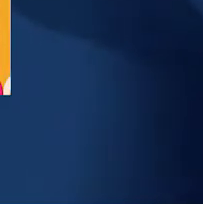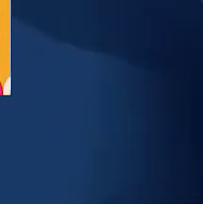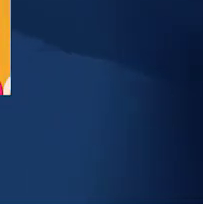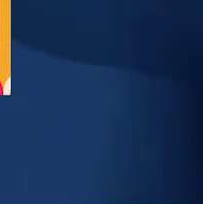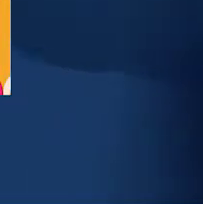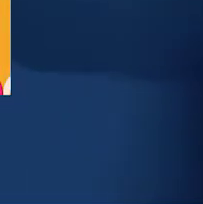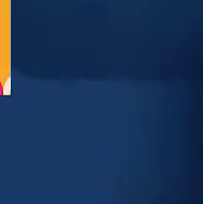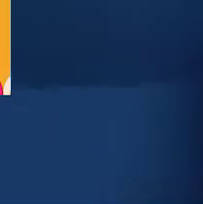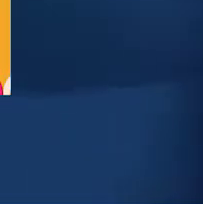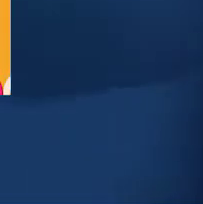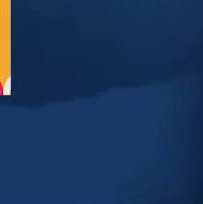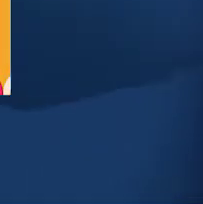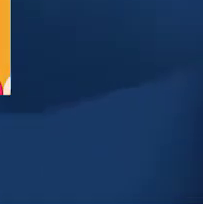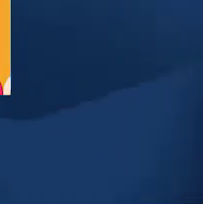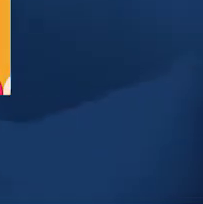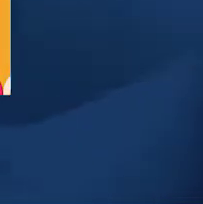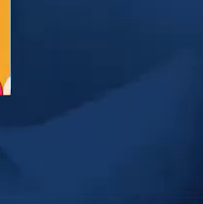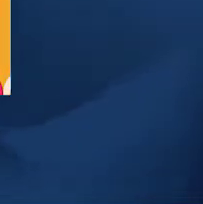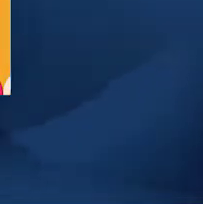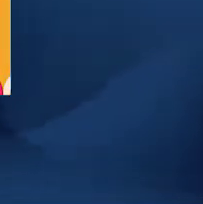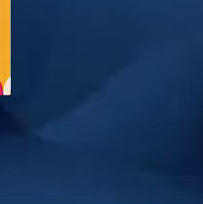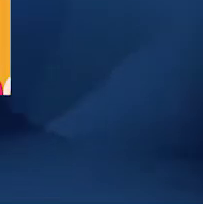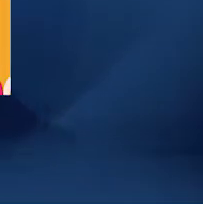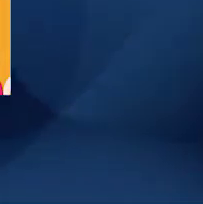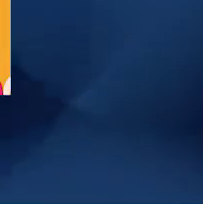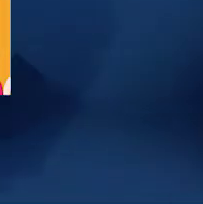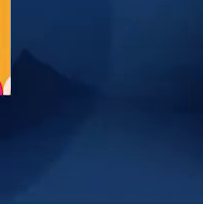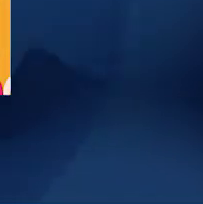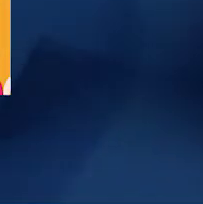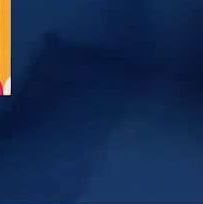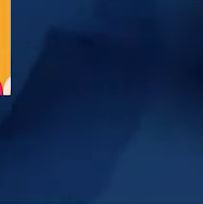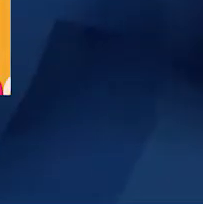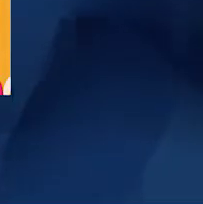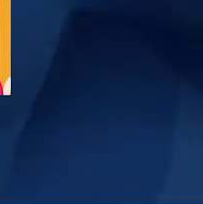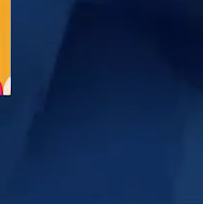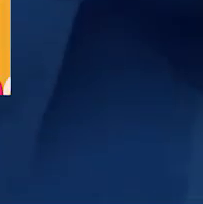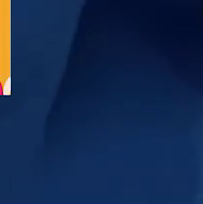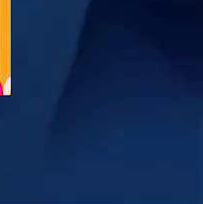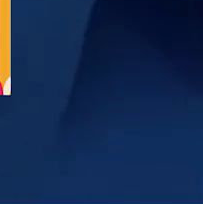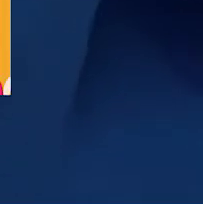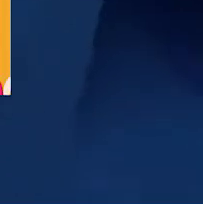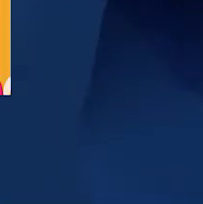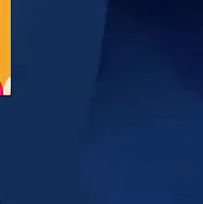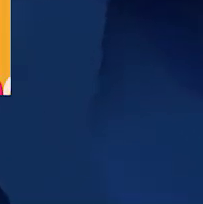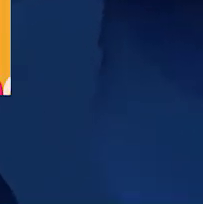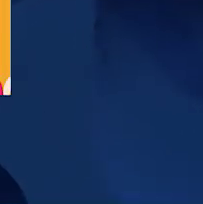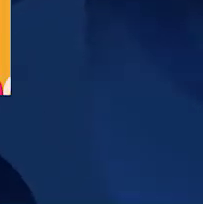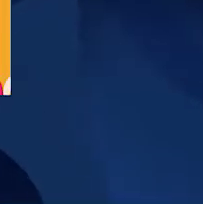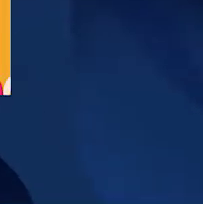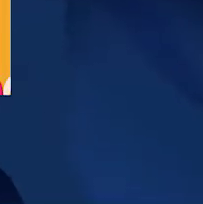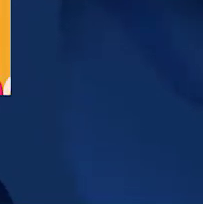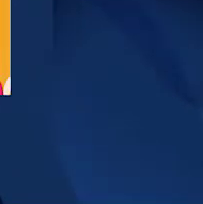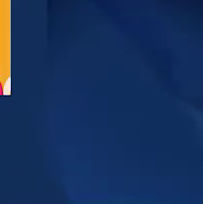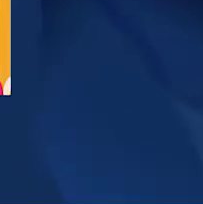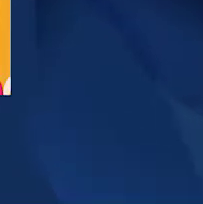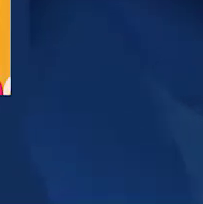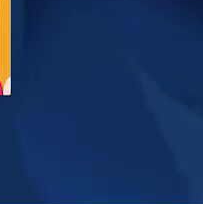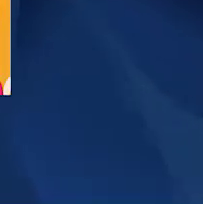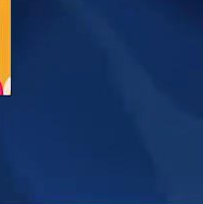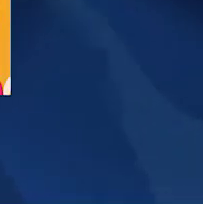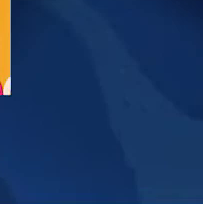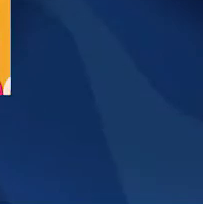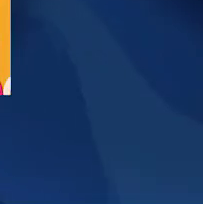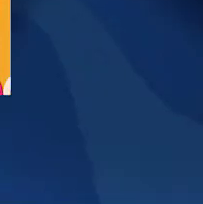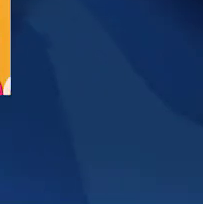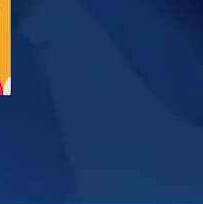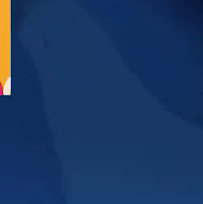quieren terminar como Peña Nieto, o aún mucho peor, como conductor, en un programa de revista en la televisión, en esos que en